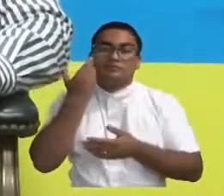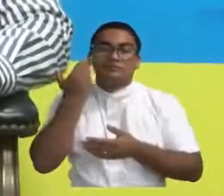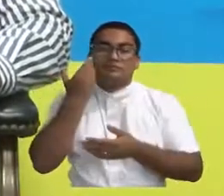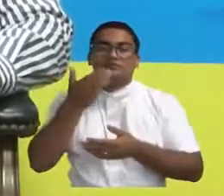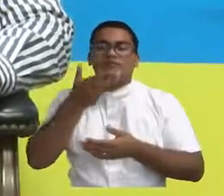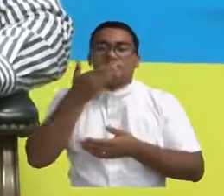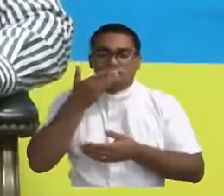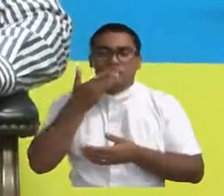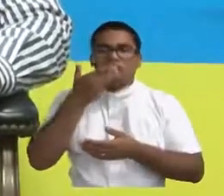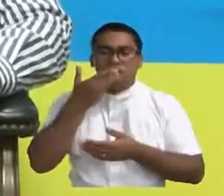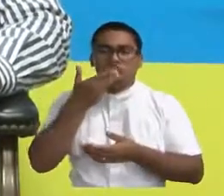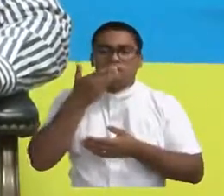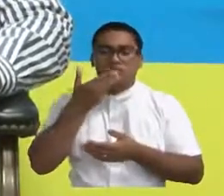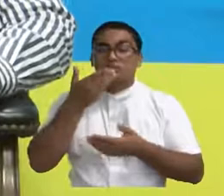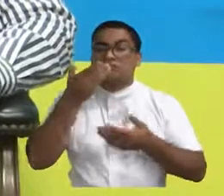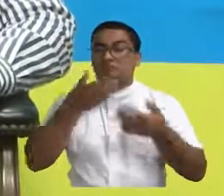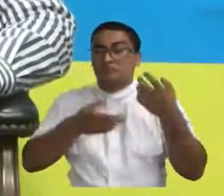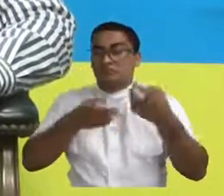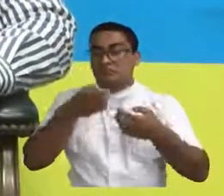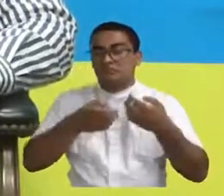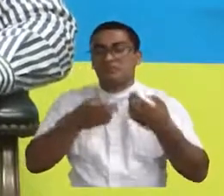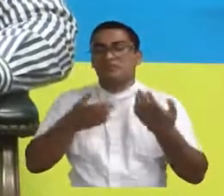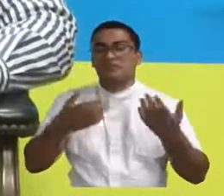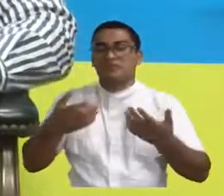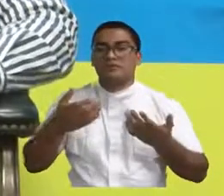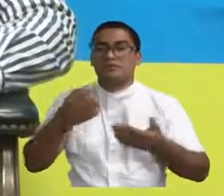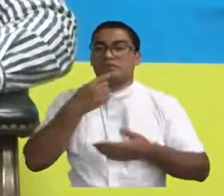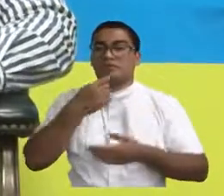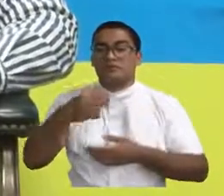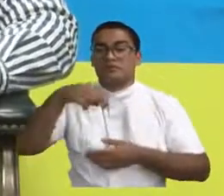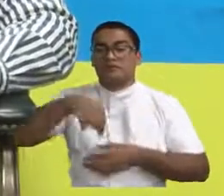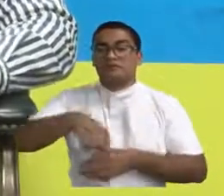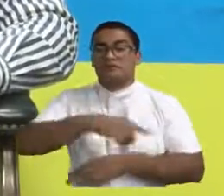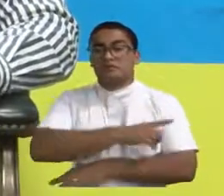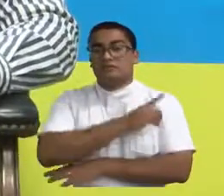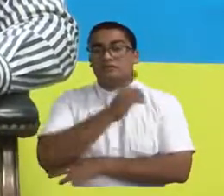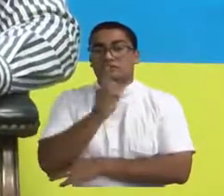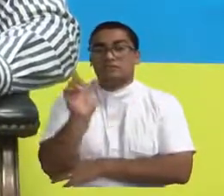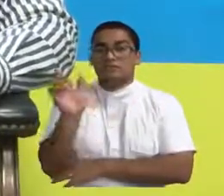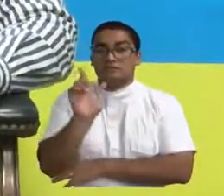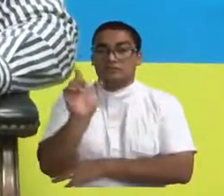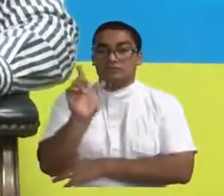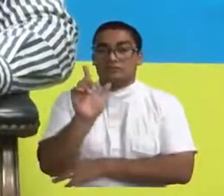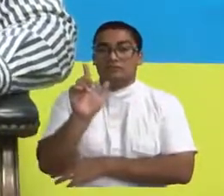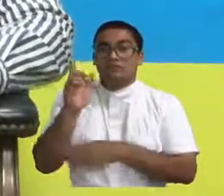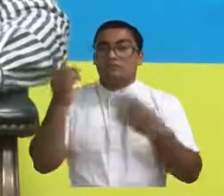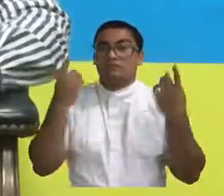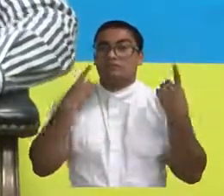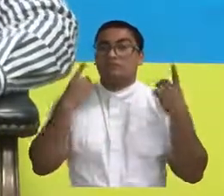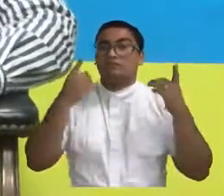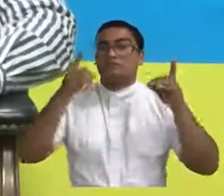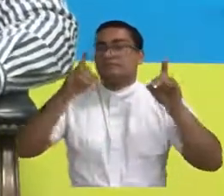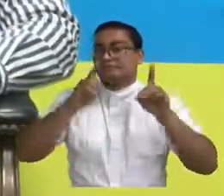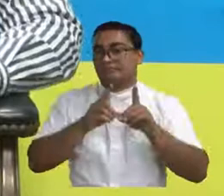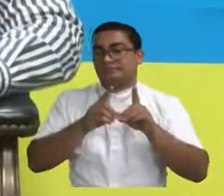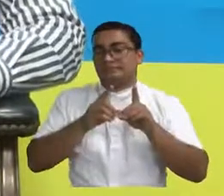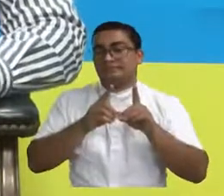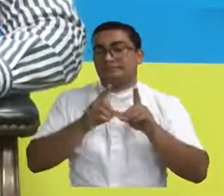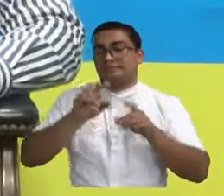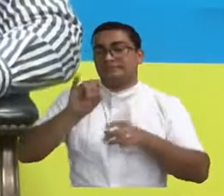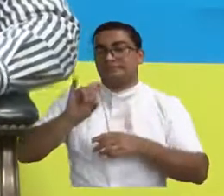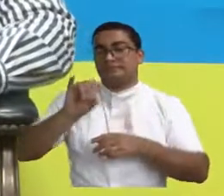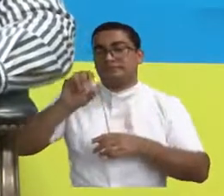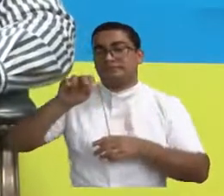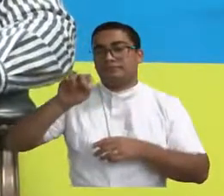de la temporada. A propósito de que hoy lunes la Dirección de Meteorología del